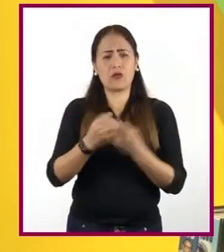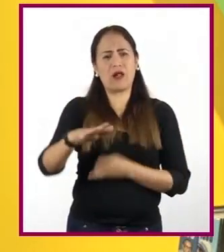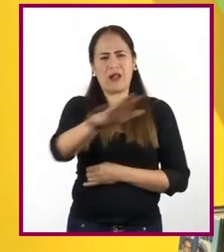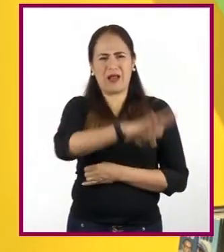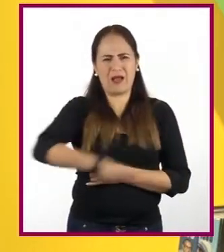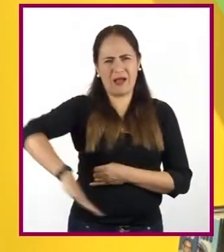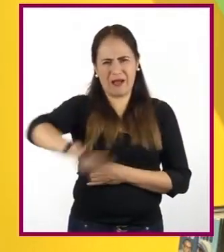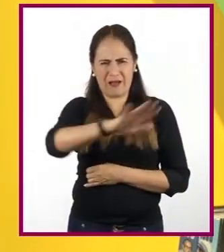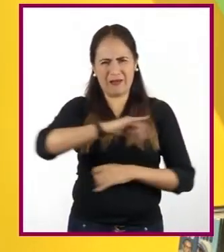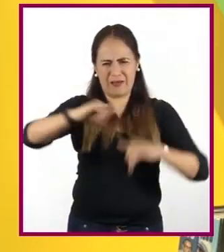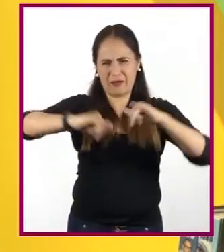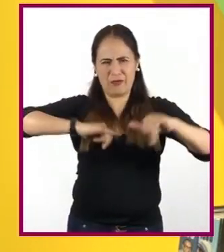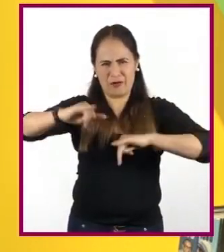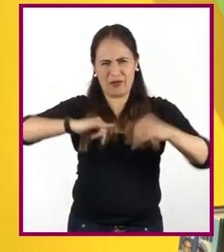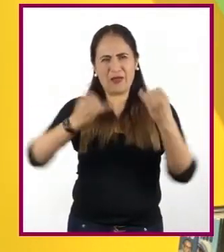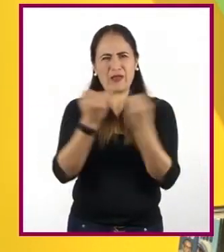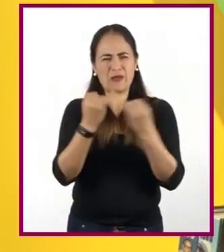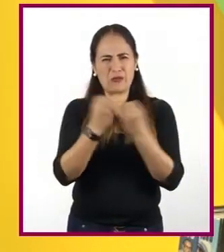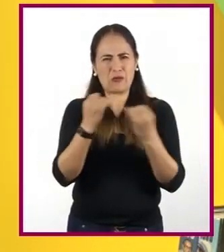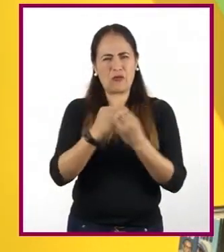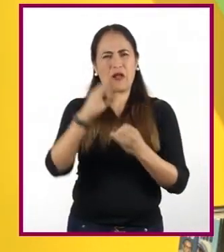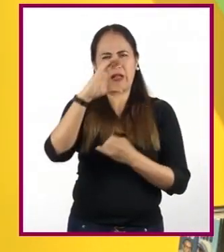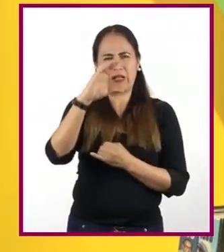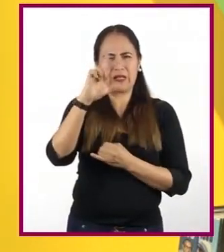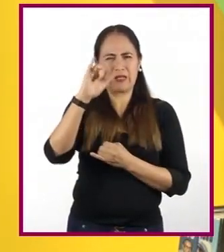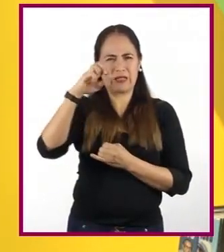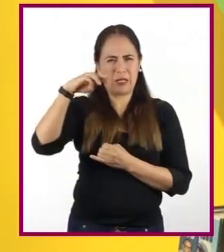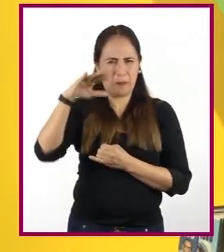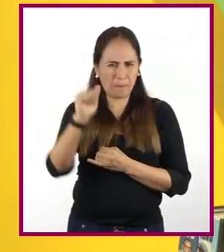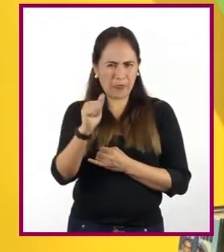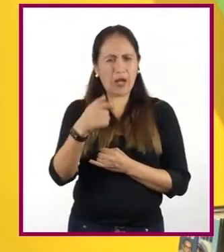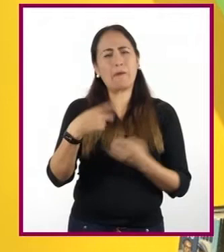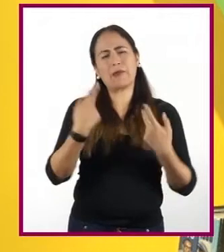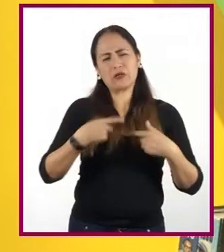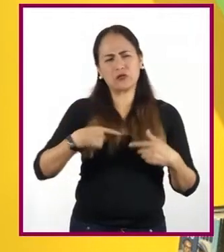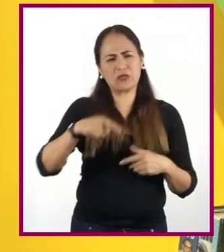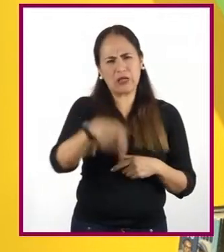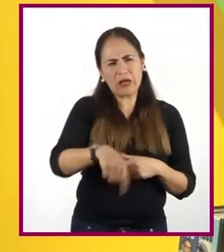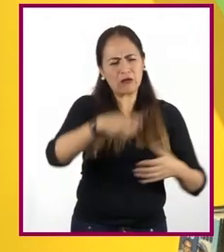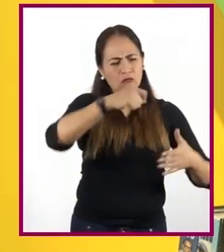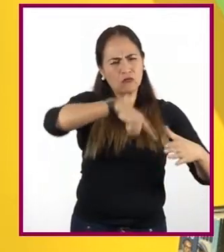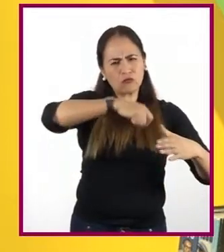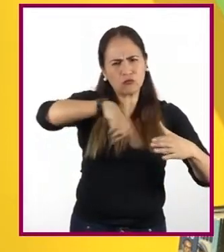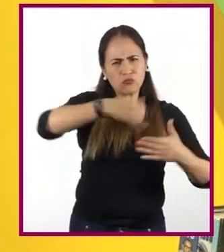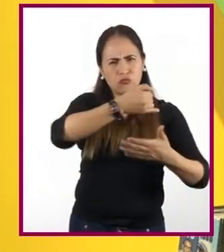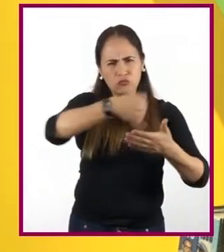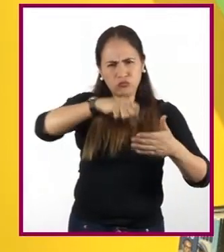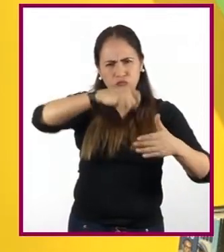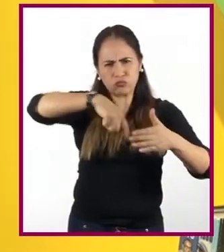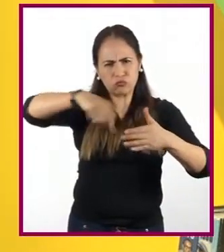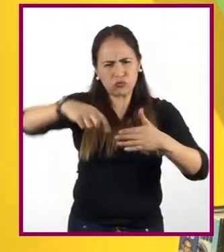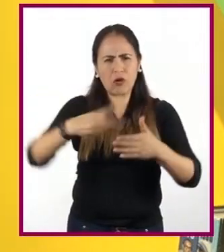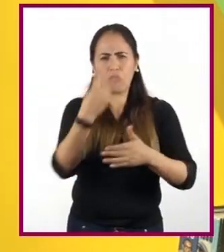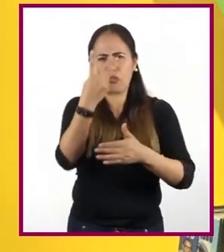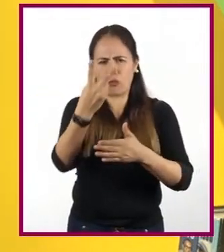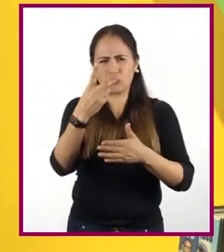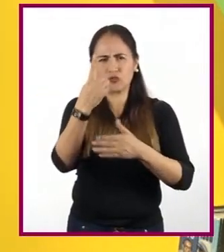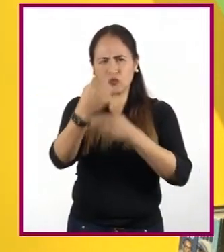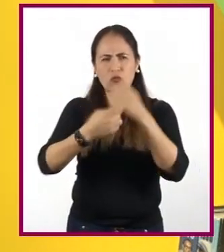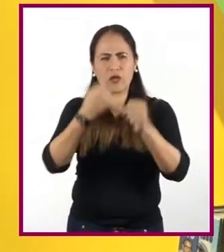Toniná, sus habitantes probablemente trabajaban 2 cosechas anuales, debido en gran medida a la abundancia de